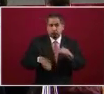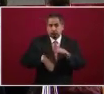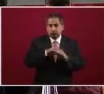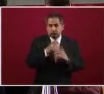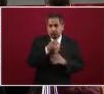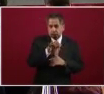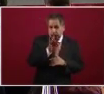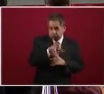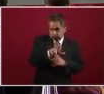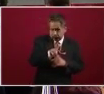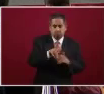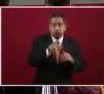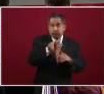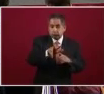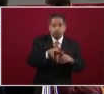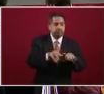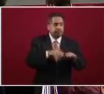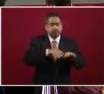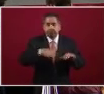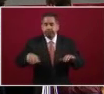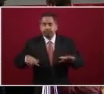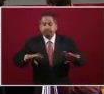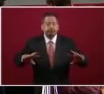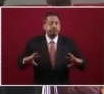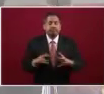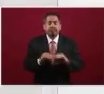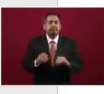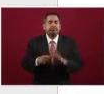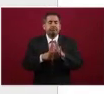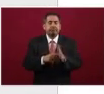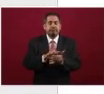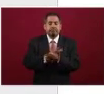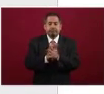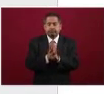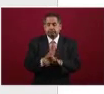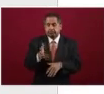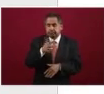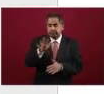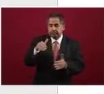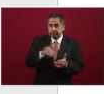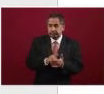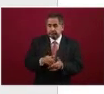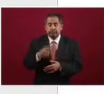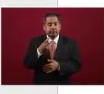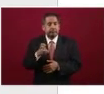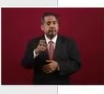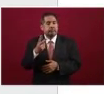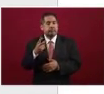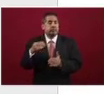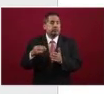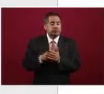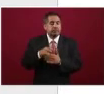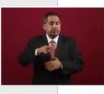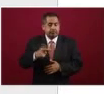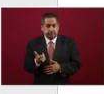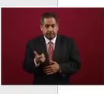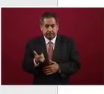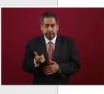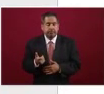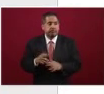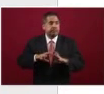qué equivale estos 110 lotes? Equivale a 10.302.000 pesos. Fueron alrededor